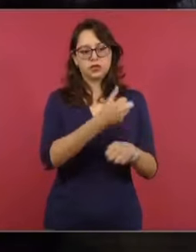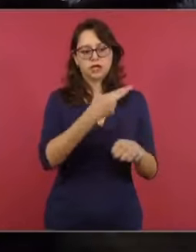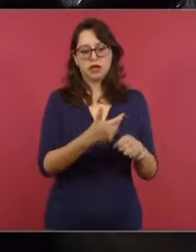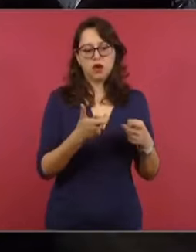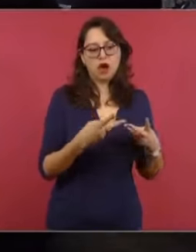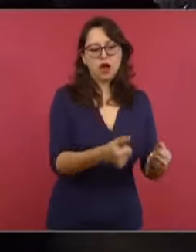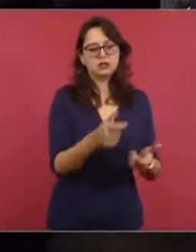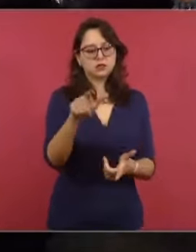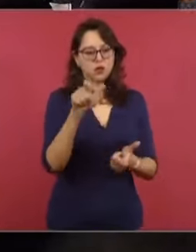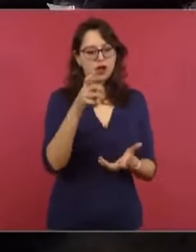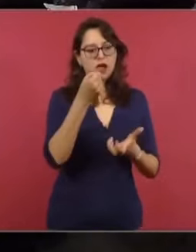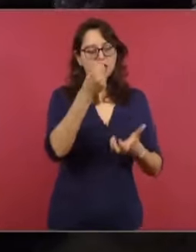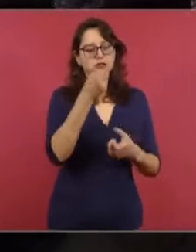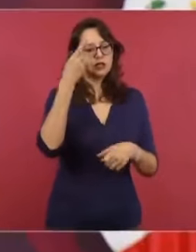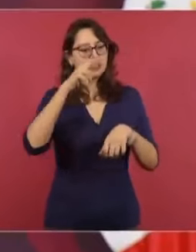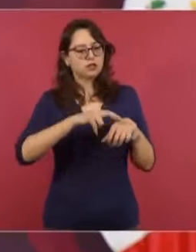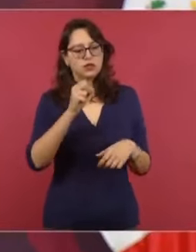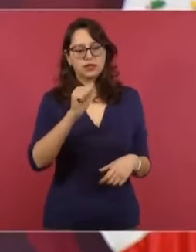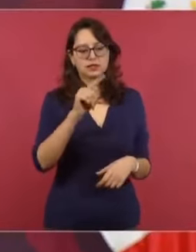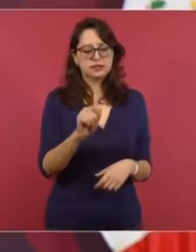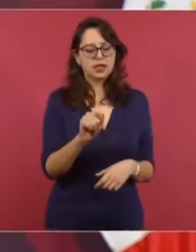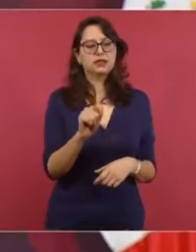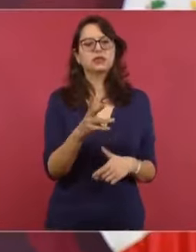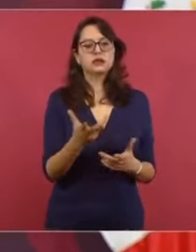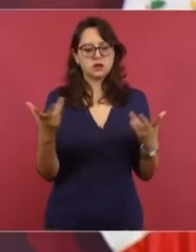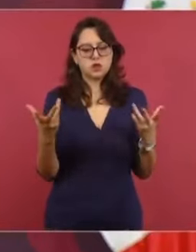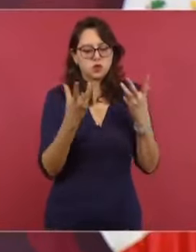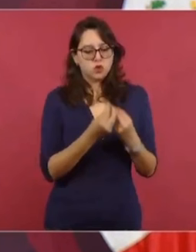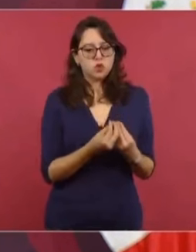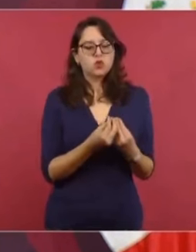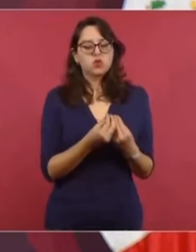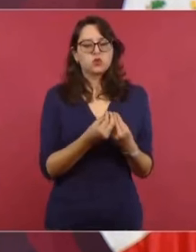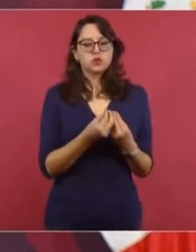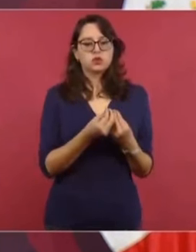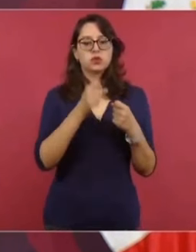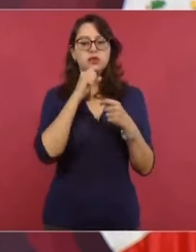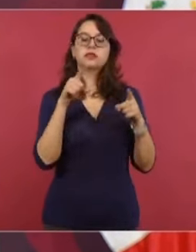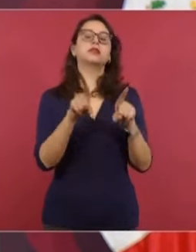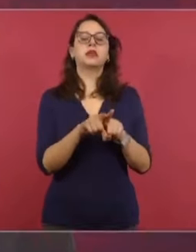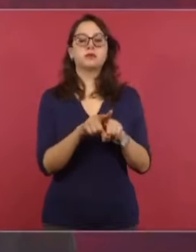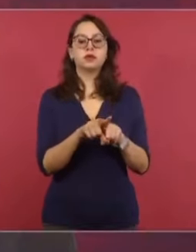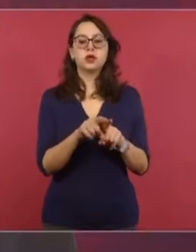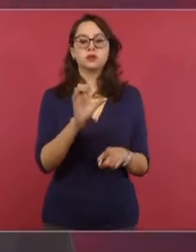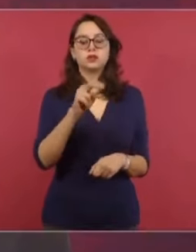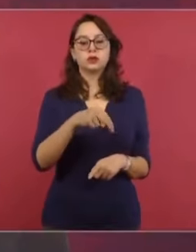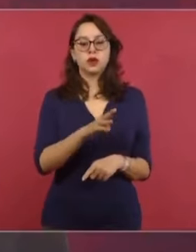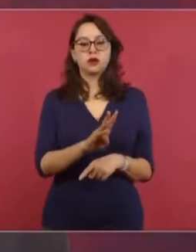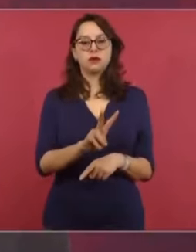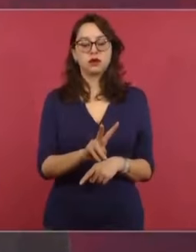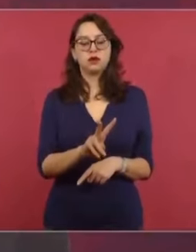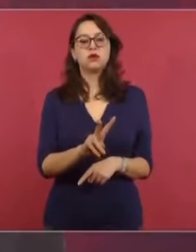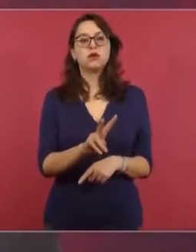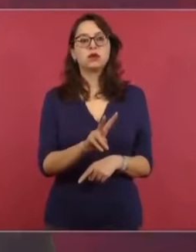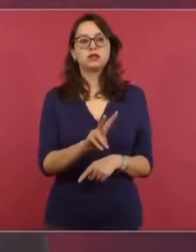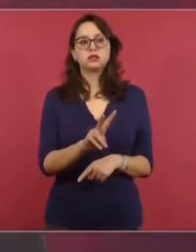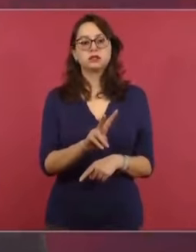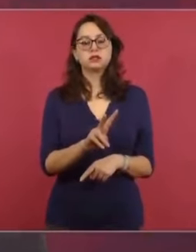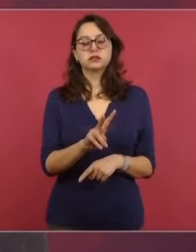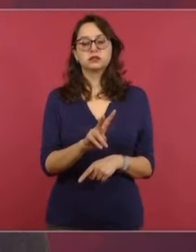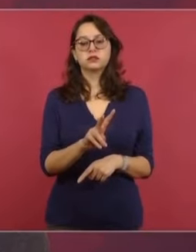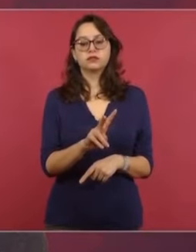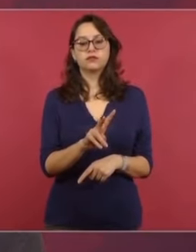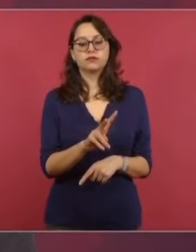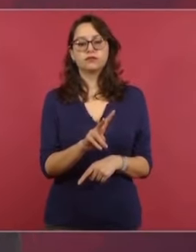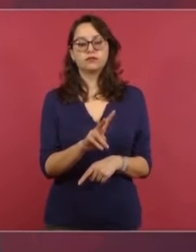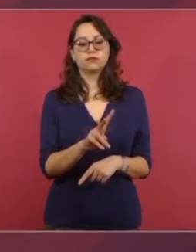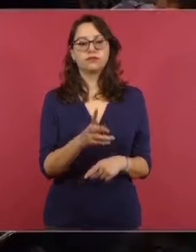el director del SAT, van a estar también de la Comisión Nacional Bancaria y de Valores, va